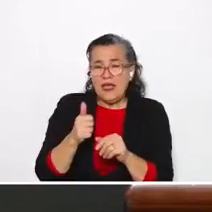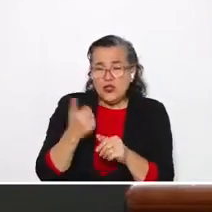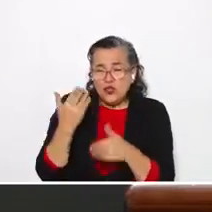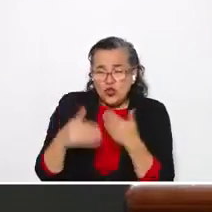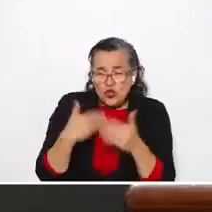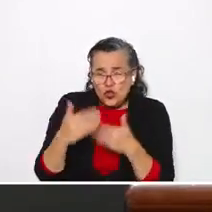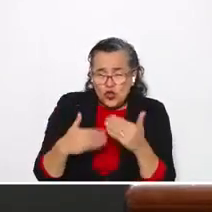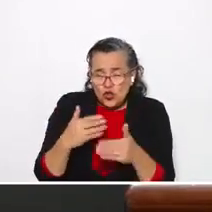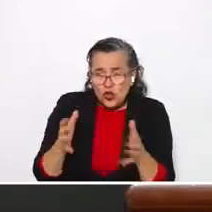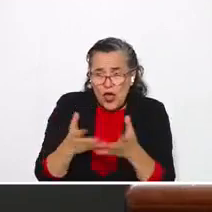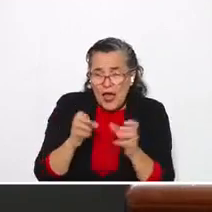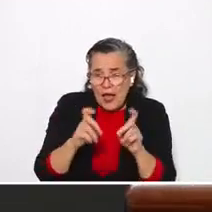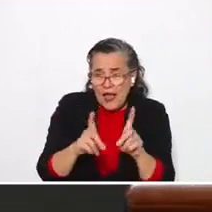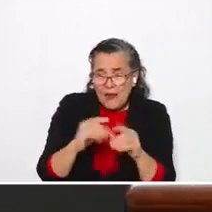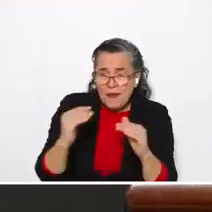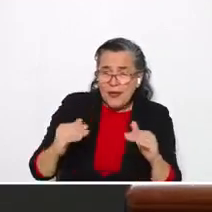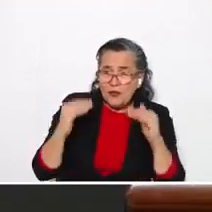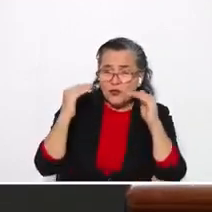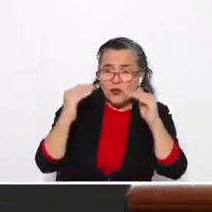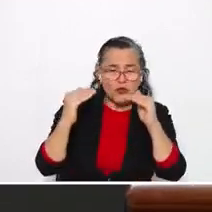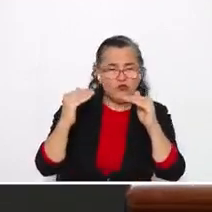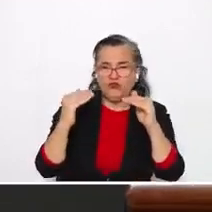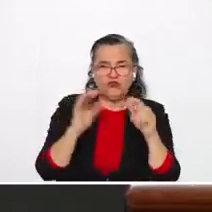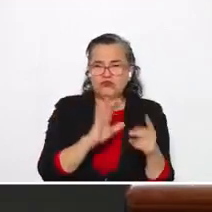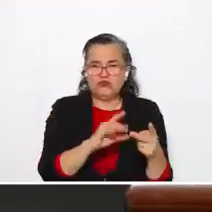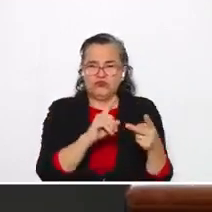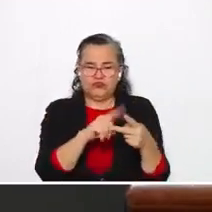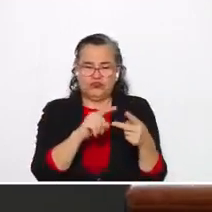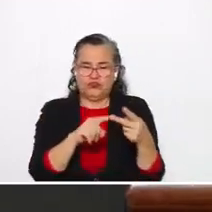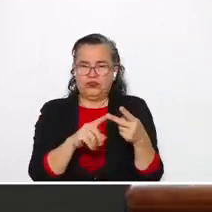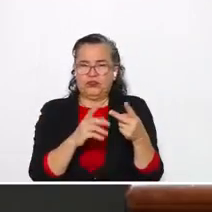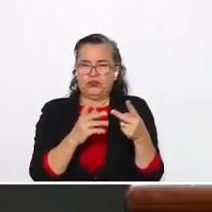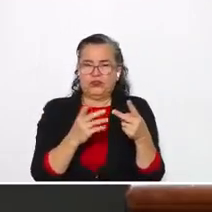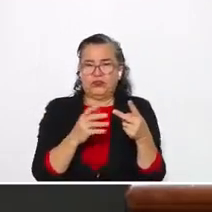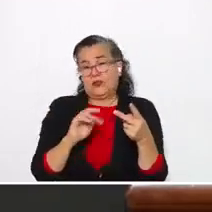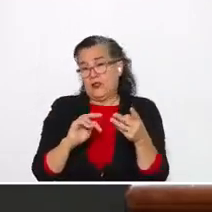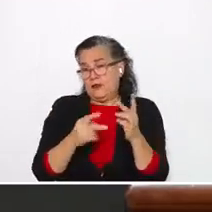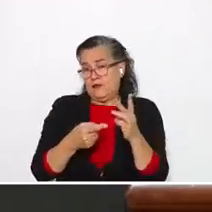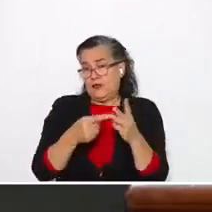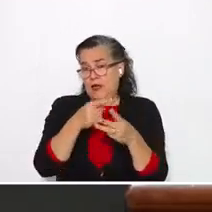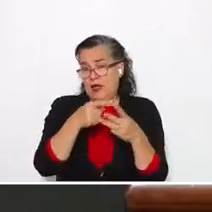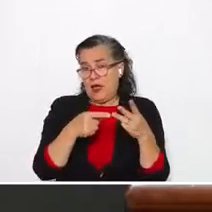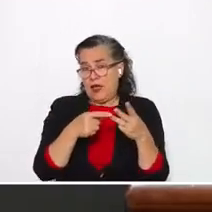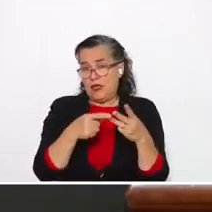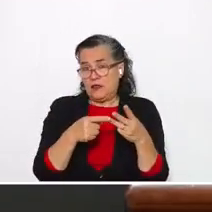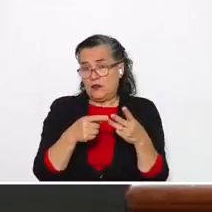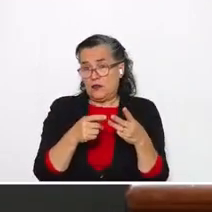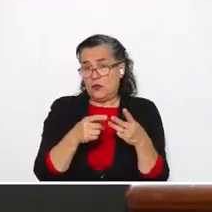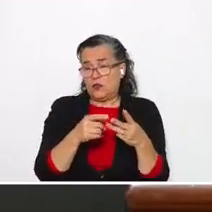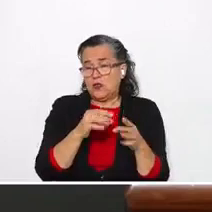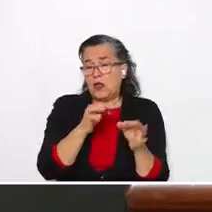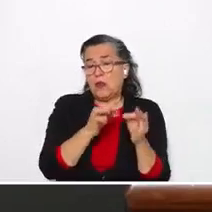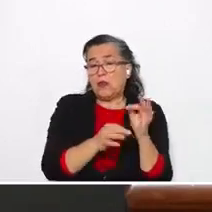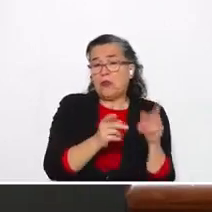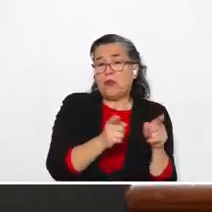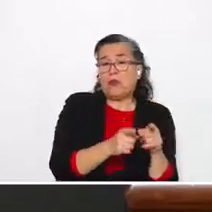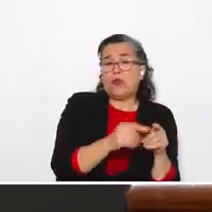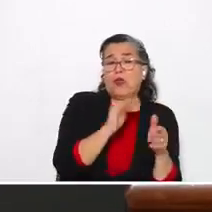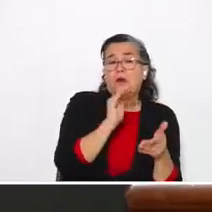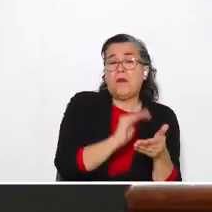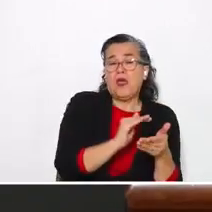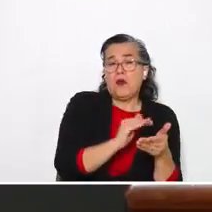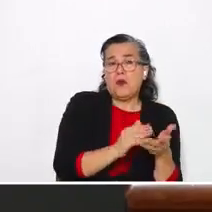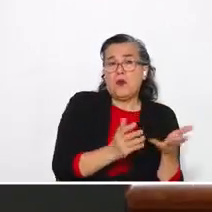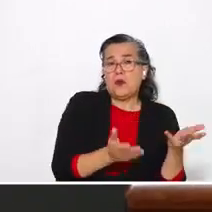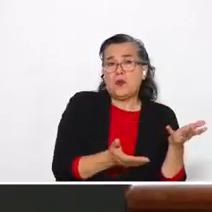gestión académica superior, lo que por supuesto no quiere decir que estos se hayan vuelto sencillos y menos que